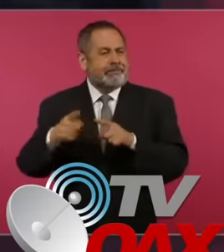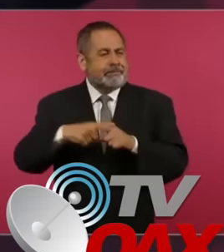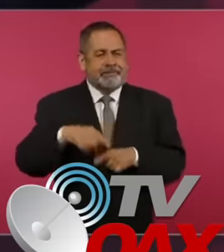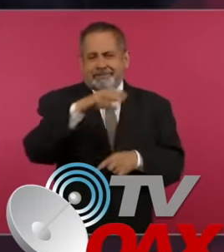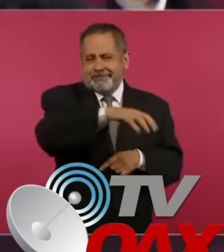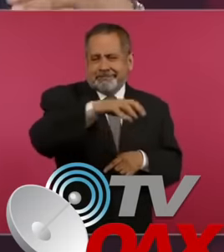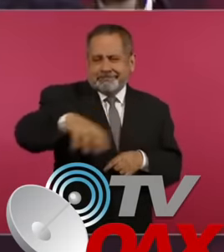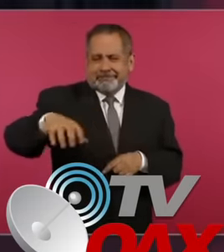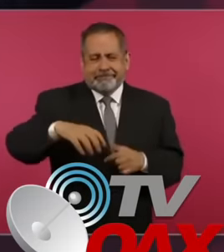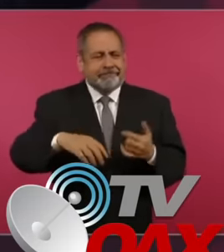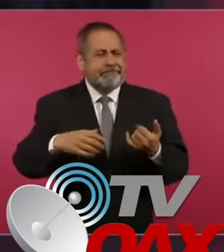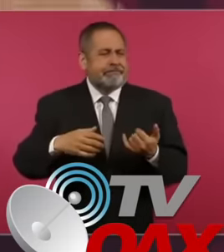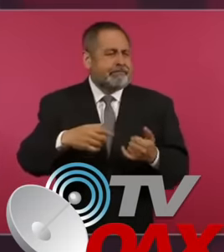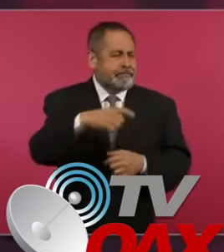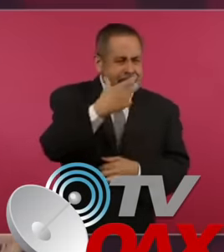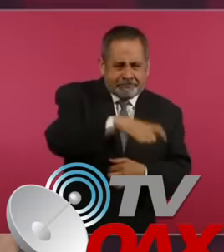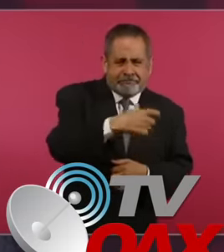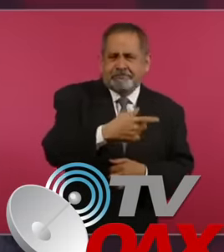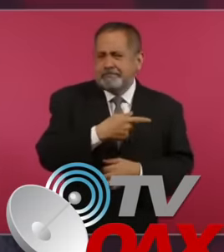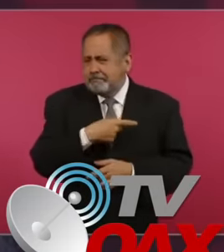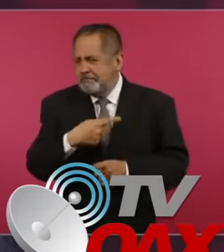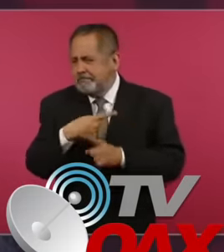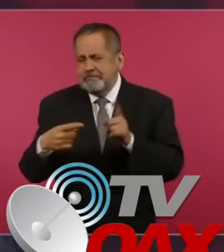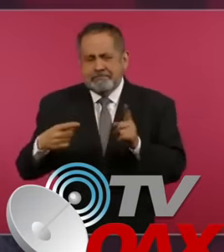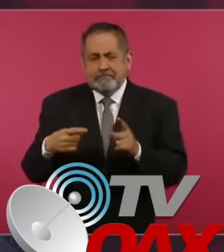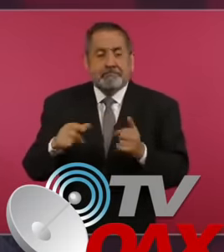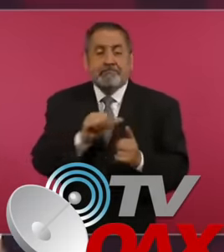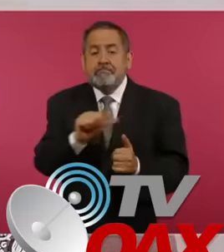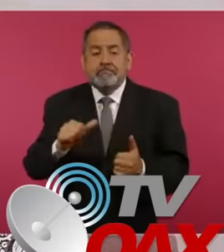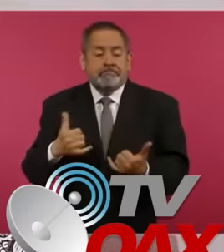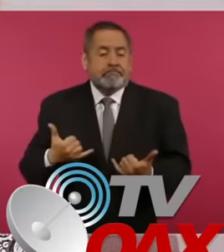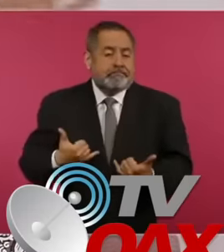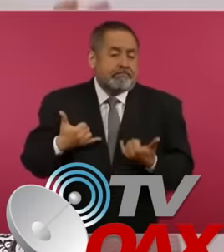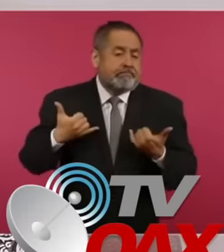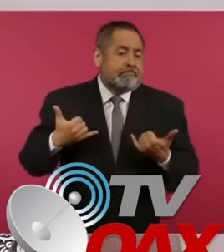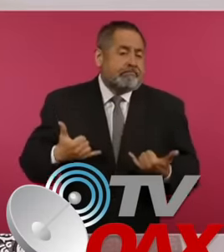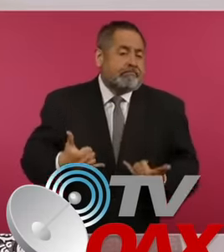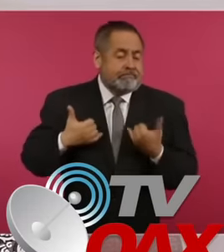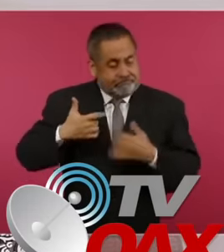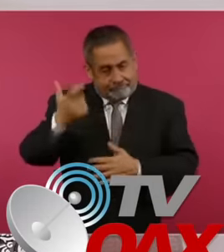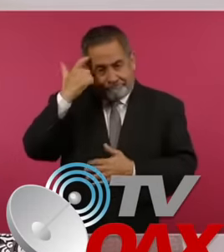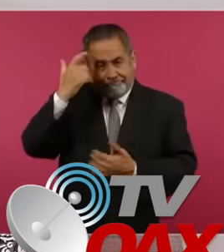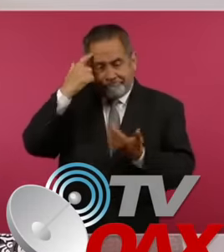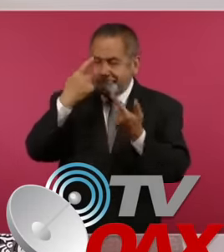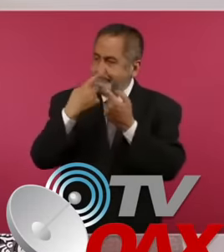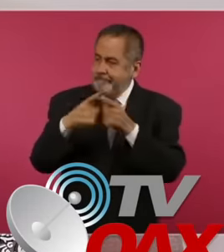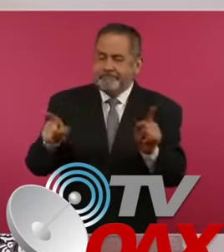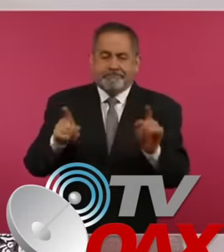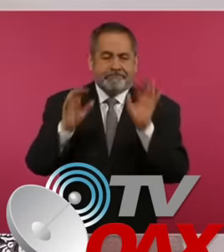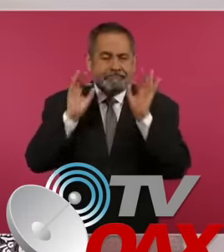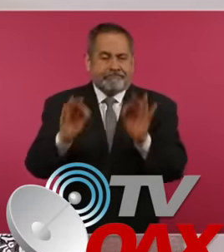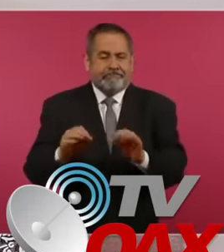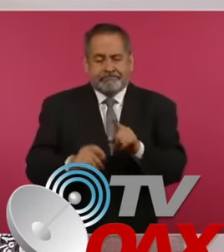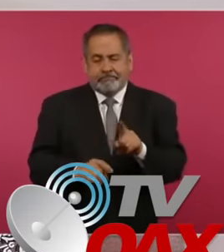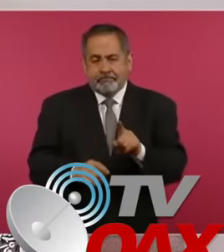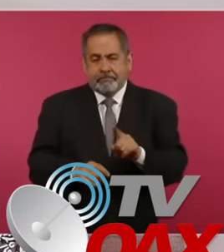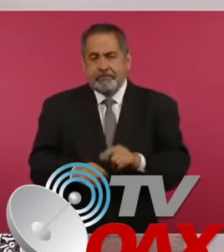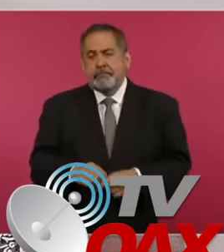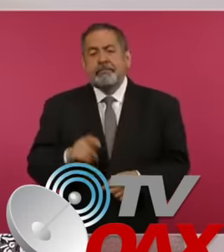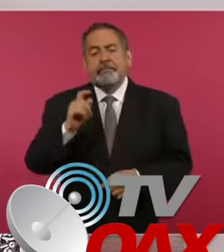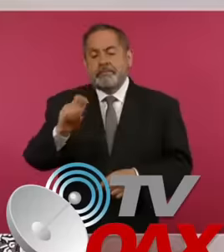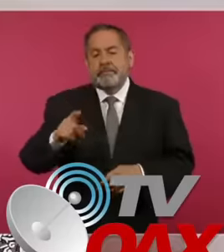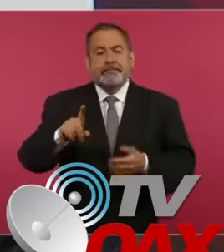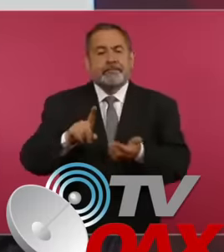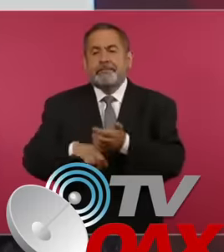clases sociales, los jóvenes. Es una actitud distinta, algo que se padeció